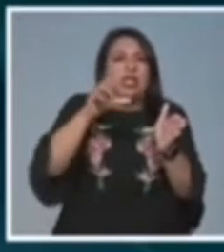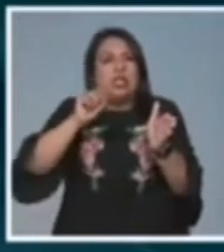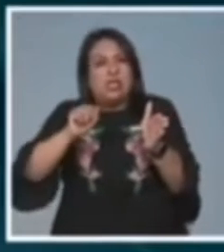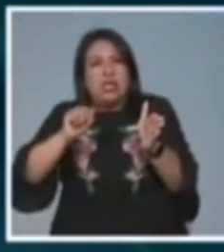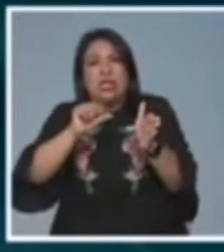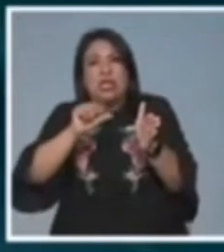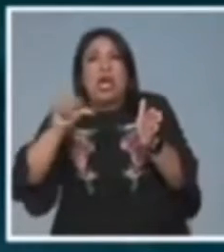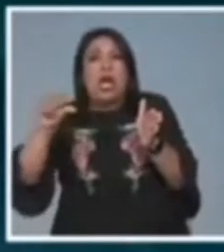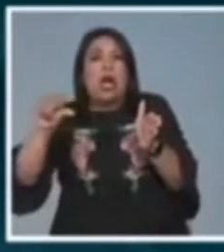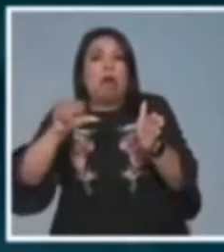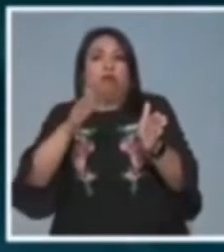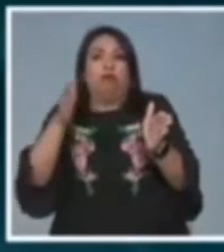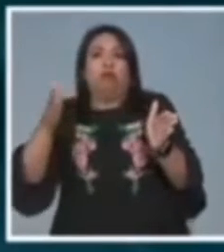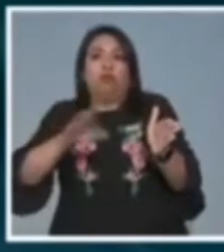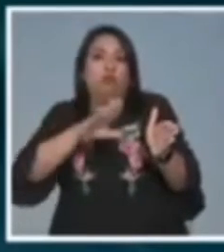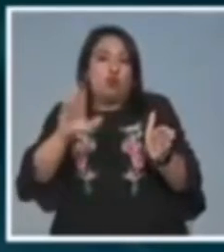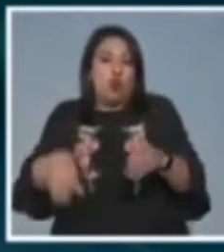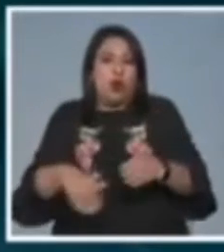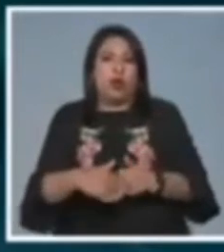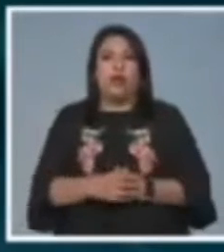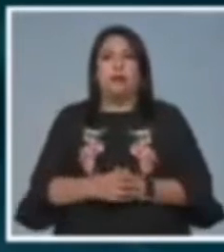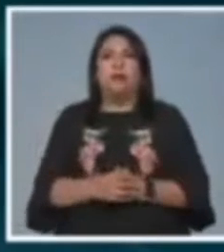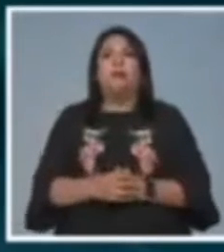hasta su fallecimiento